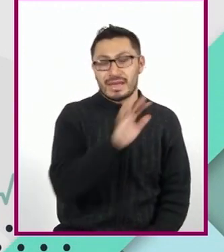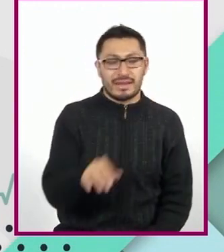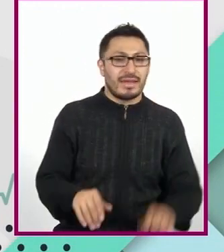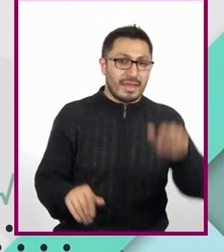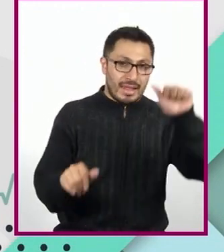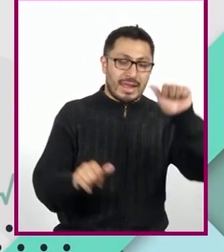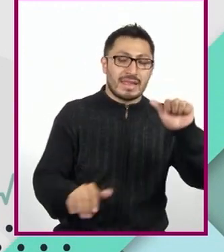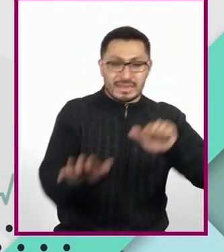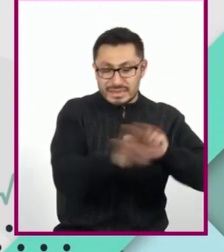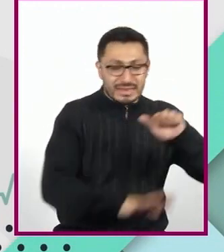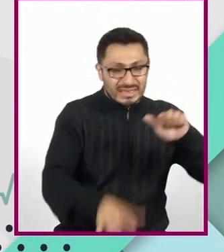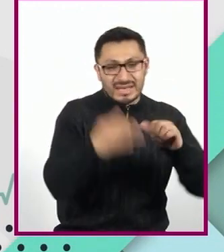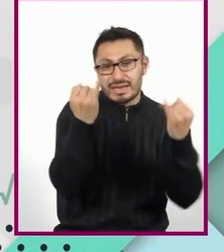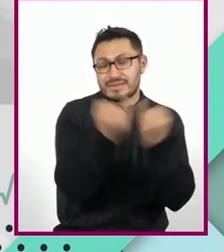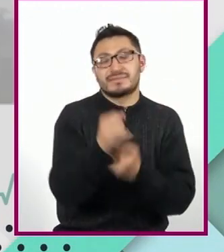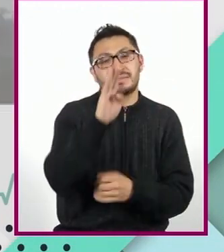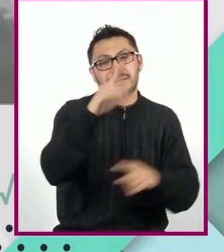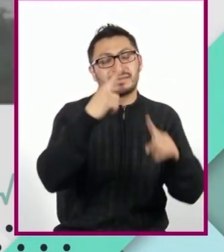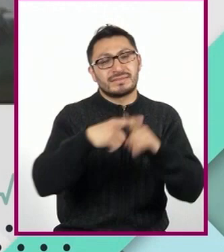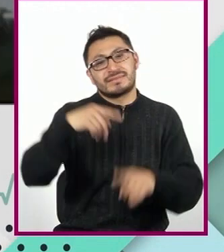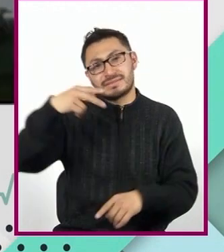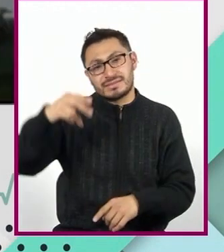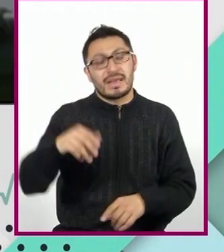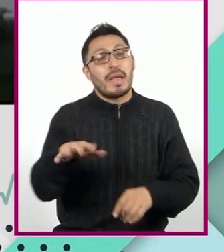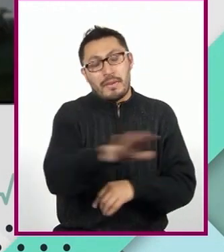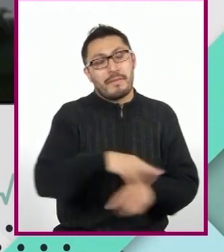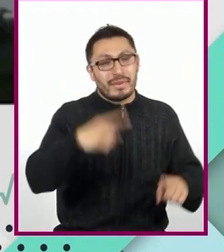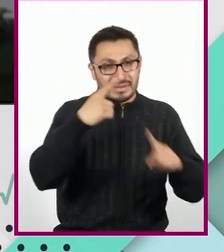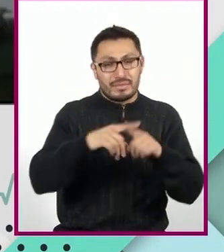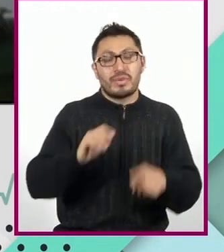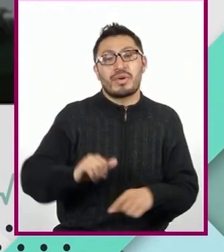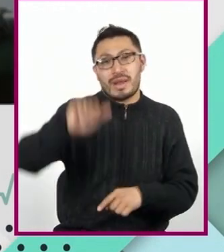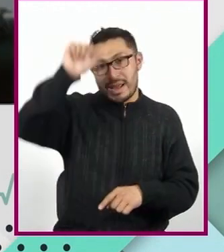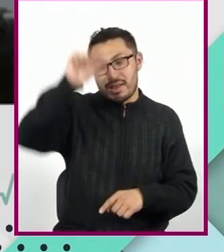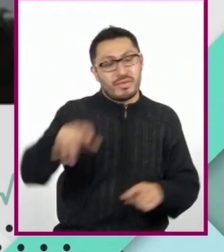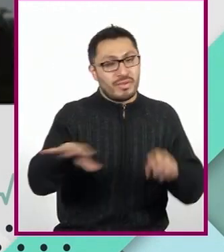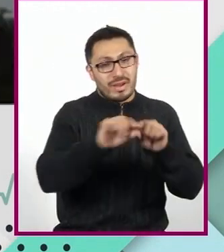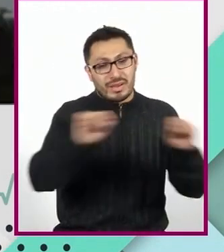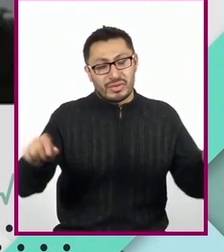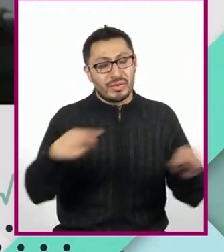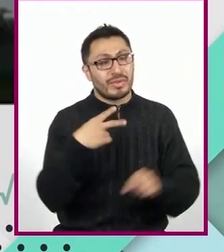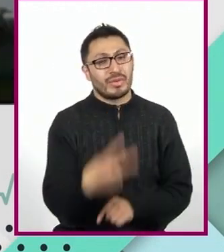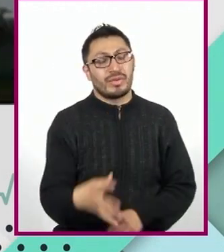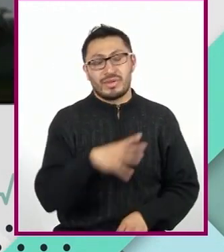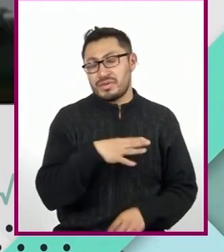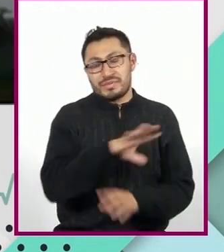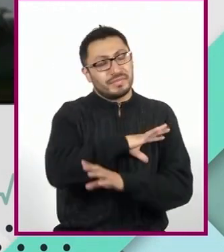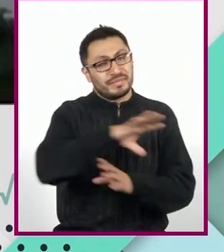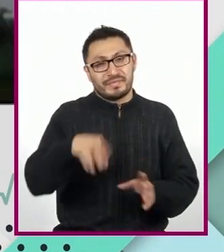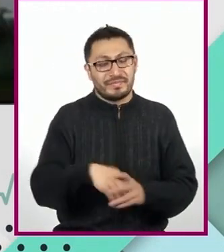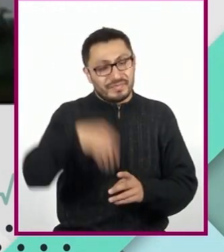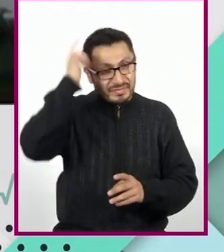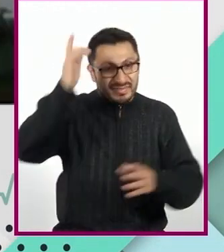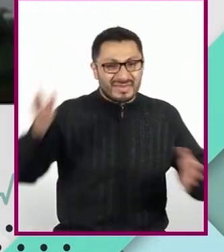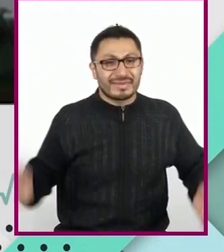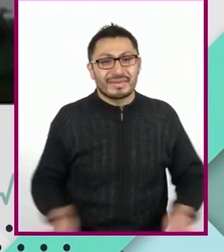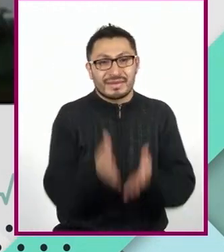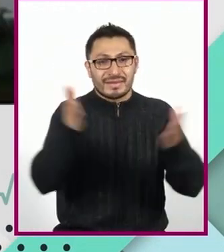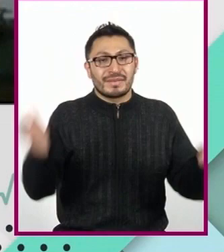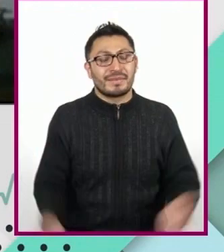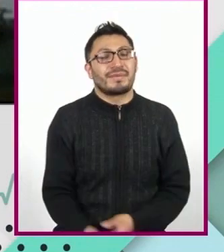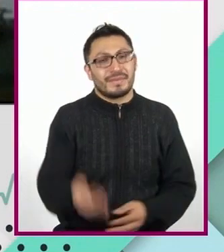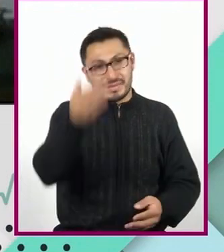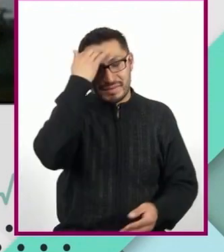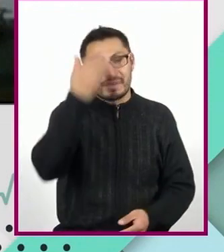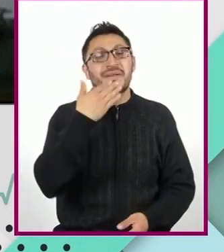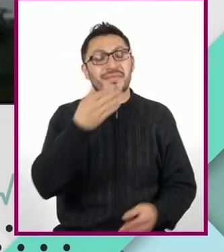área igual base por altura sobre 2. Por mi parte, eso es todo. Espero haberles podido ayudar a reforzar sus conocimientos. Hasta